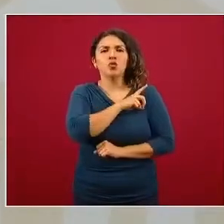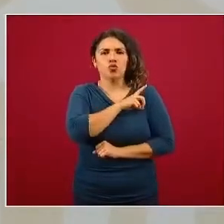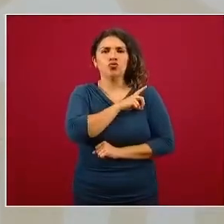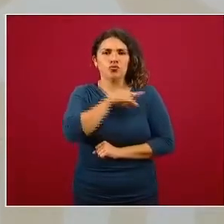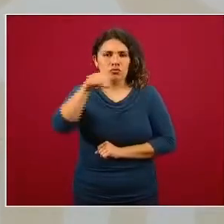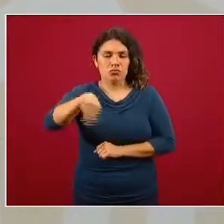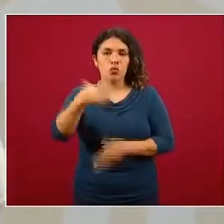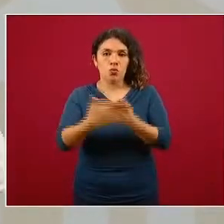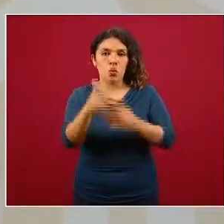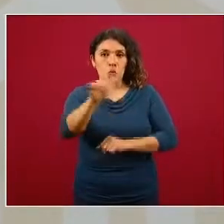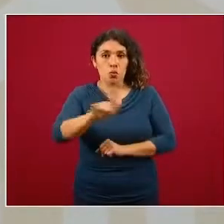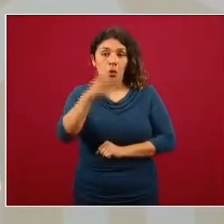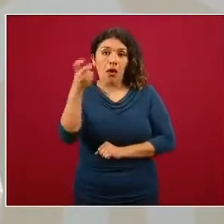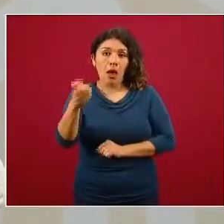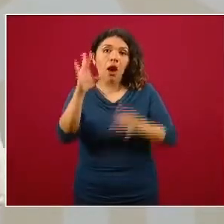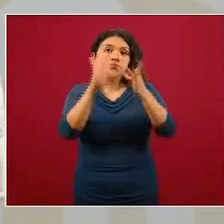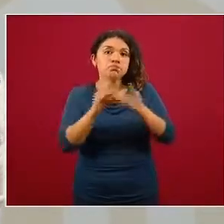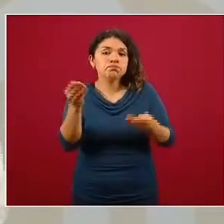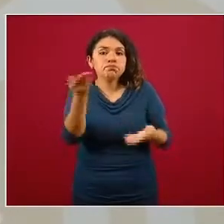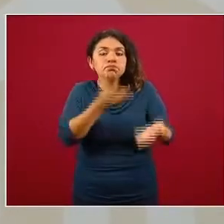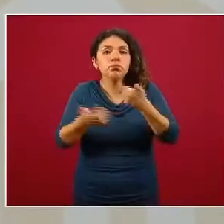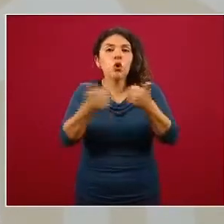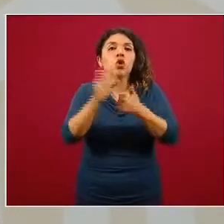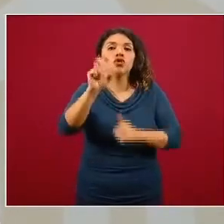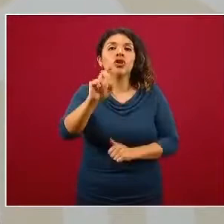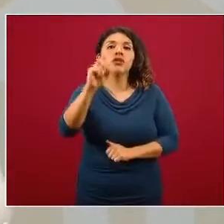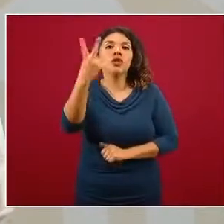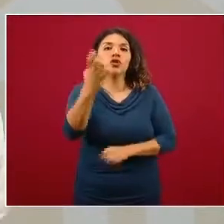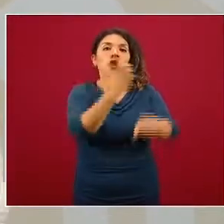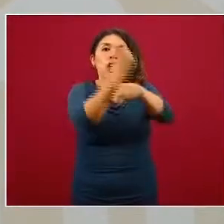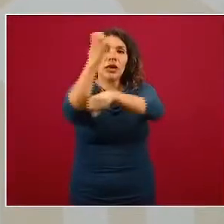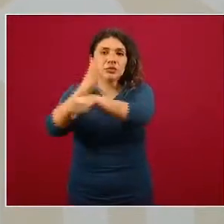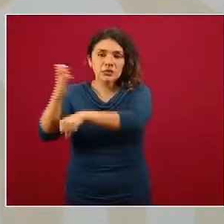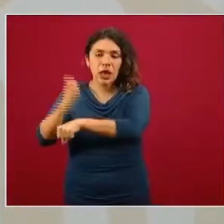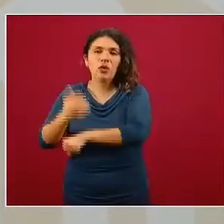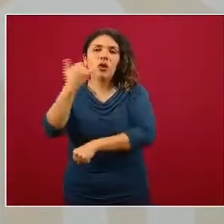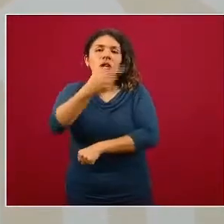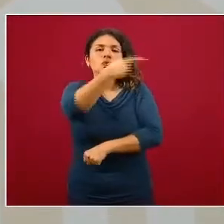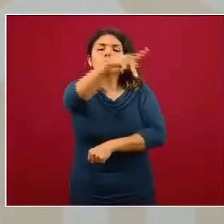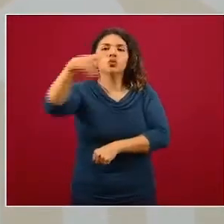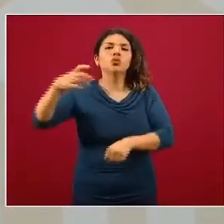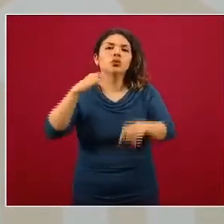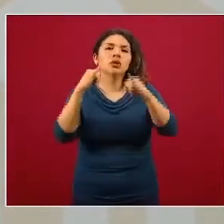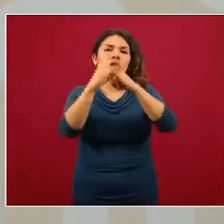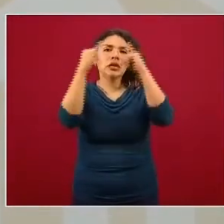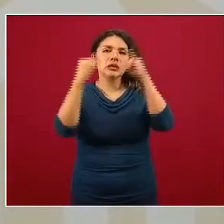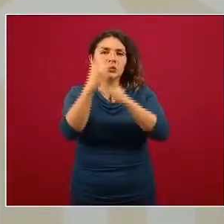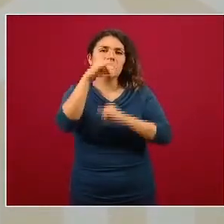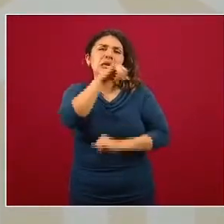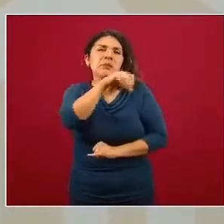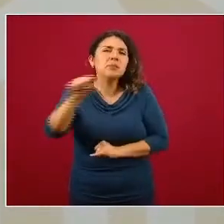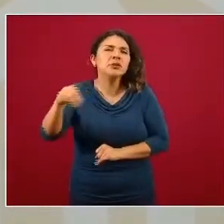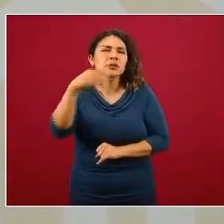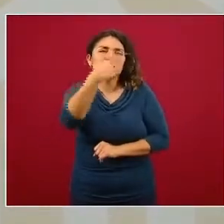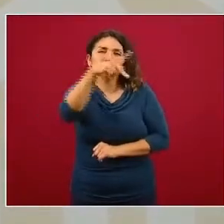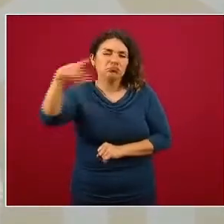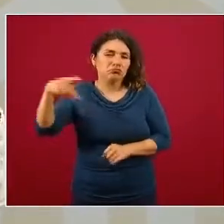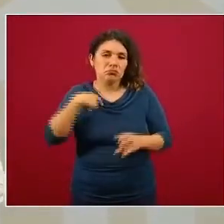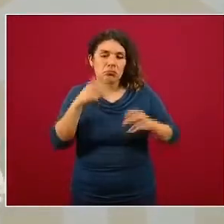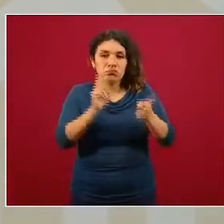Salud y ahí vamos a conversar con los 32 estados y las instituciones de seguridad social